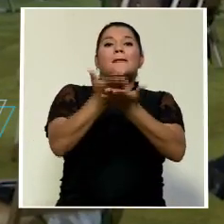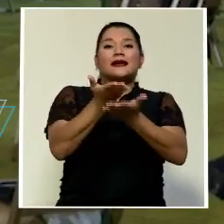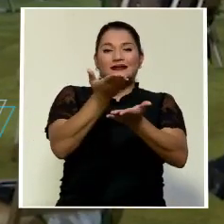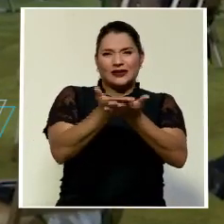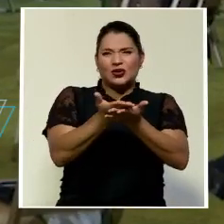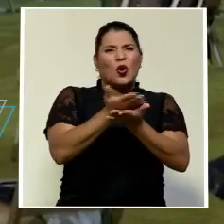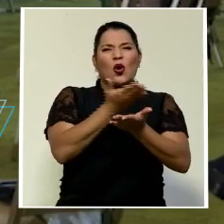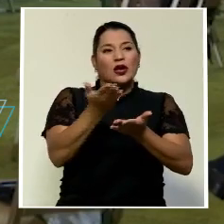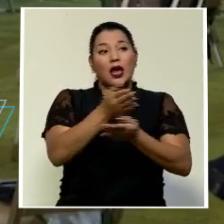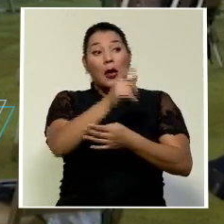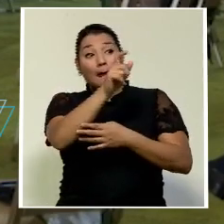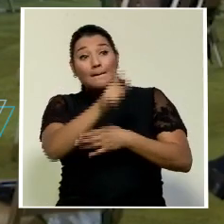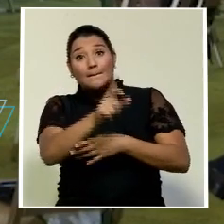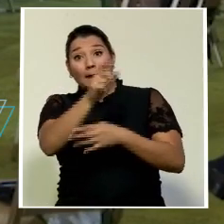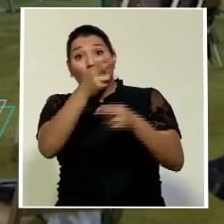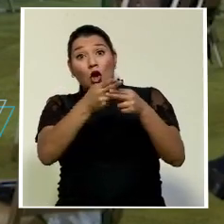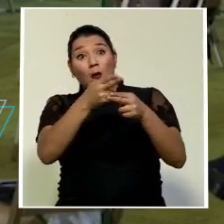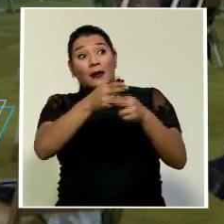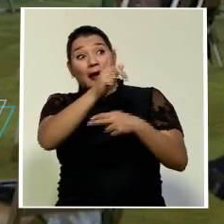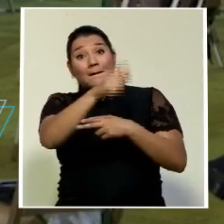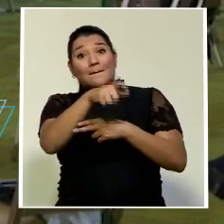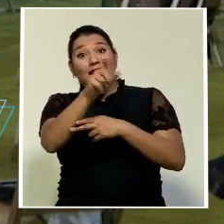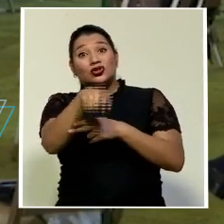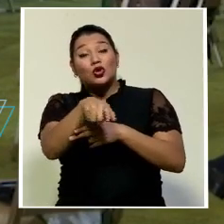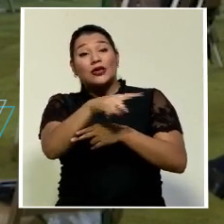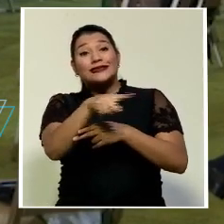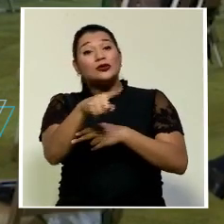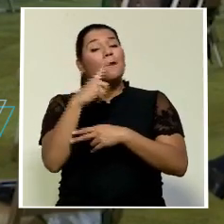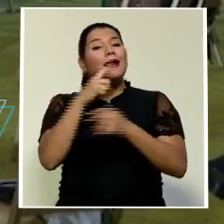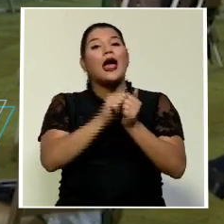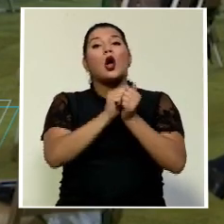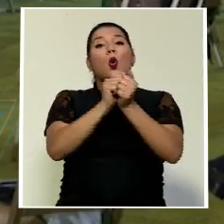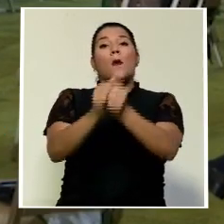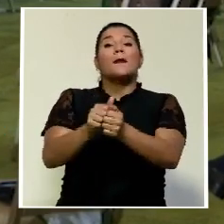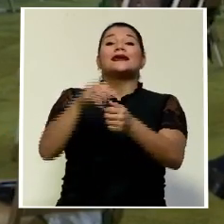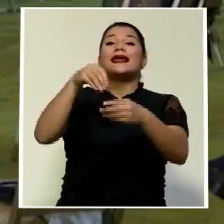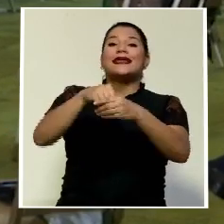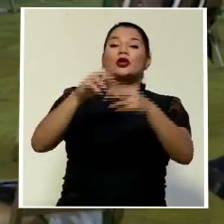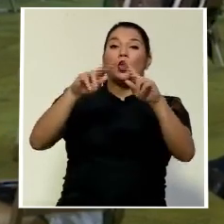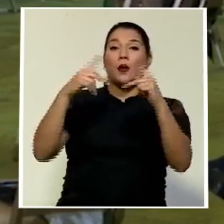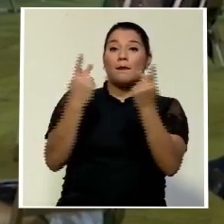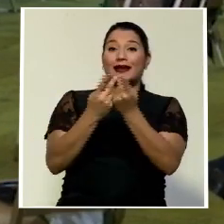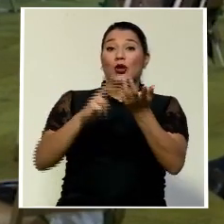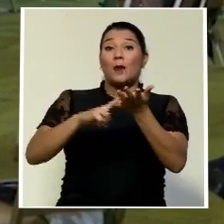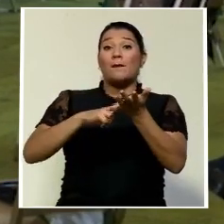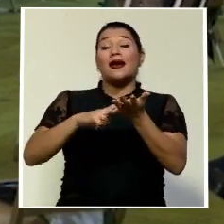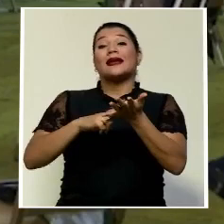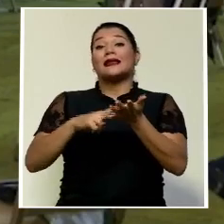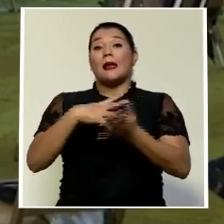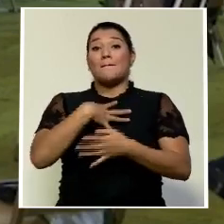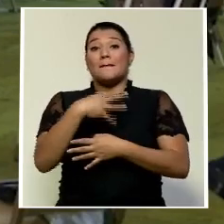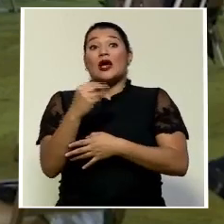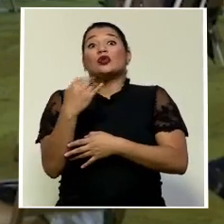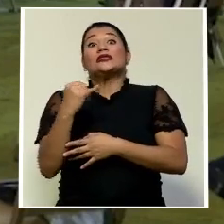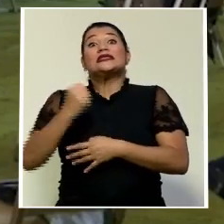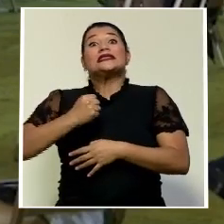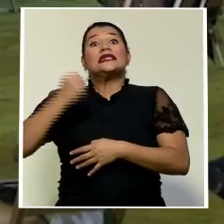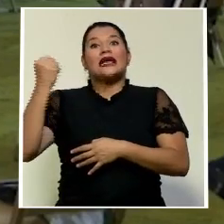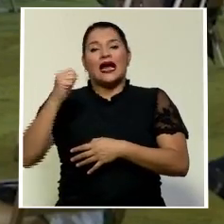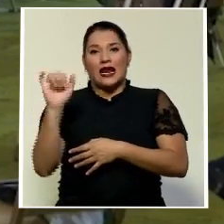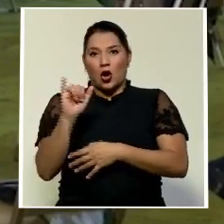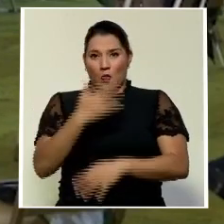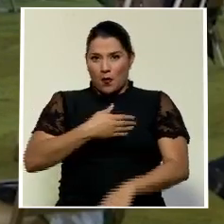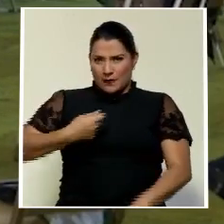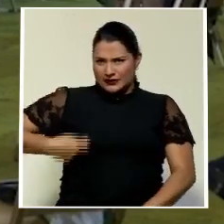presidencial para que lo acompañen en un eventual gobierno del Partido Liberación Nacional. ¿Quiénes son y qué funciones tendrían a